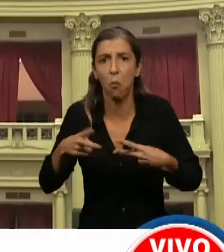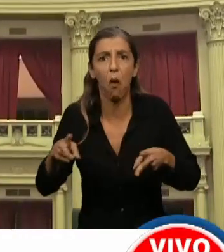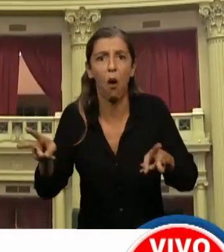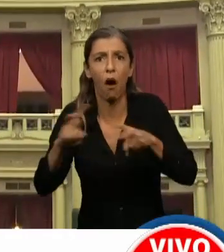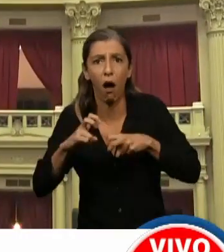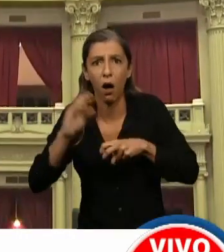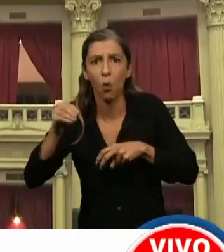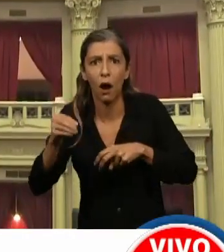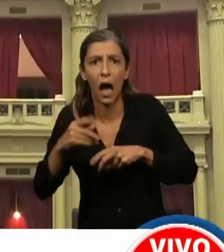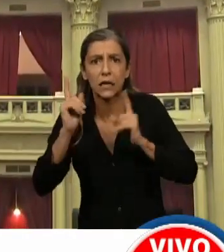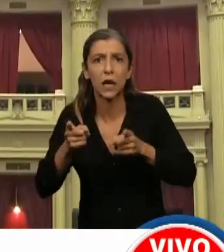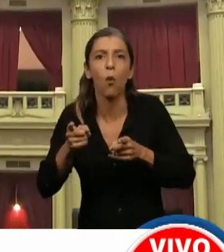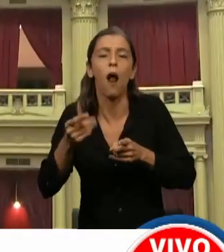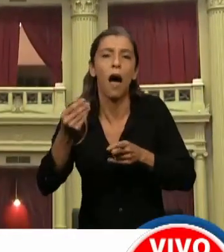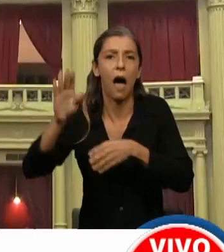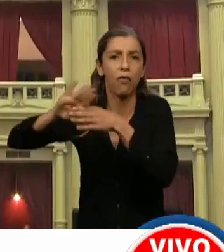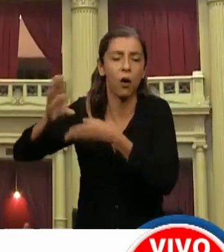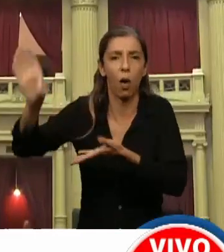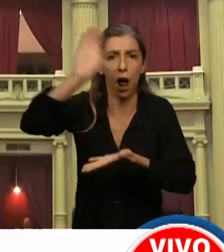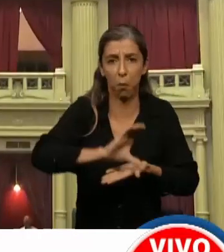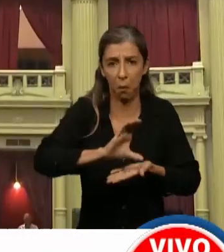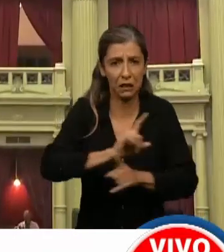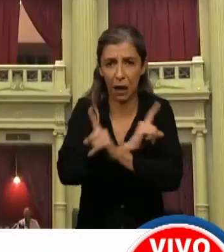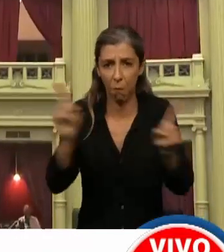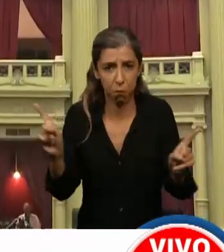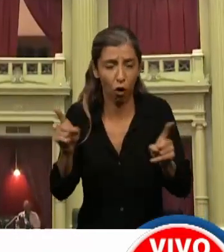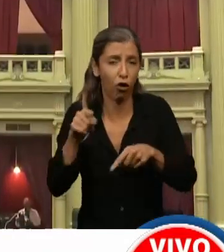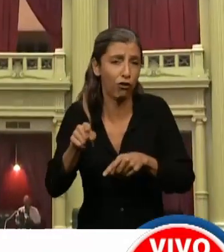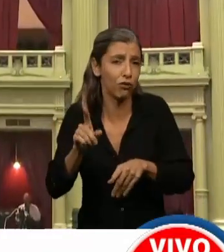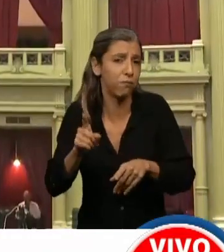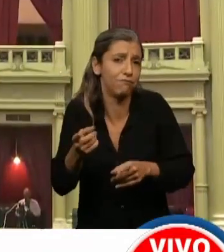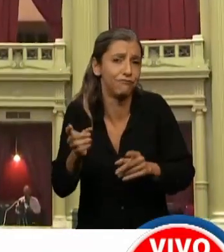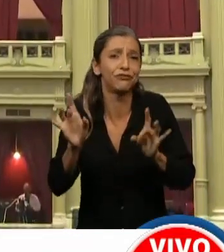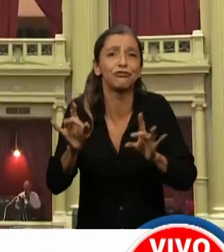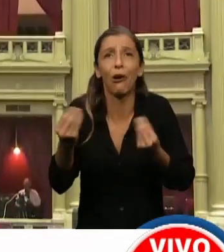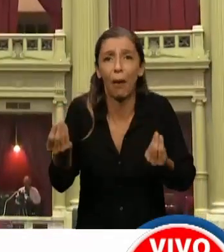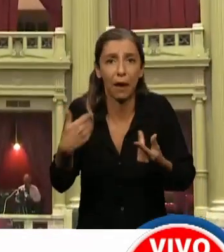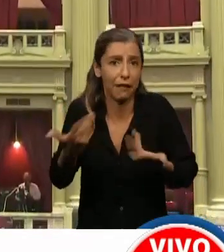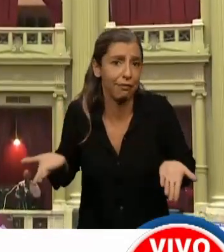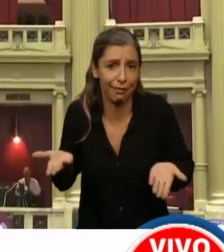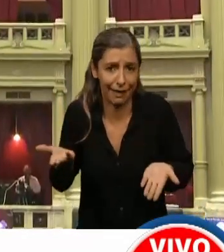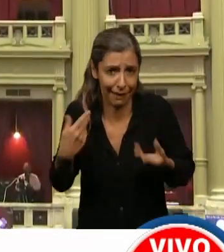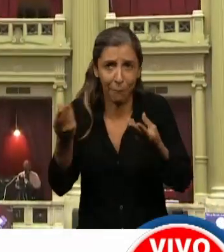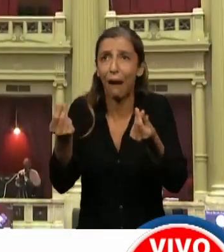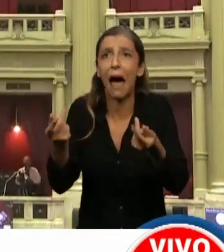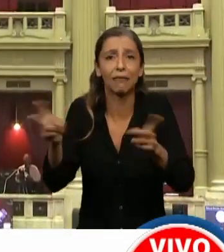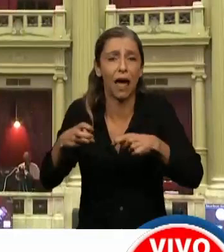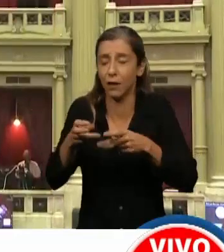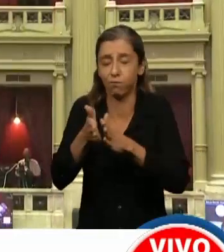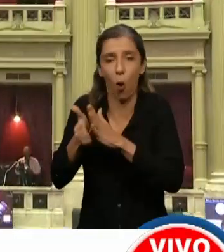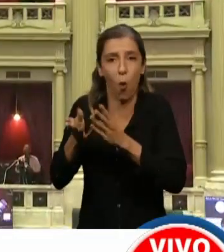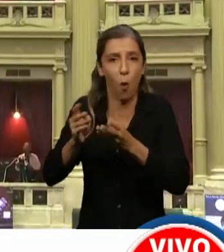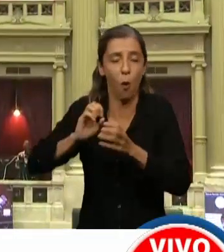corriente, sino que se financió directamente la bicicleta financiera y por ende la fuga de capitales.